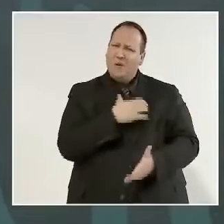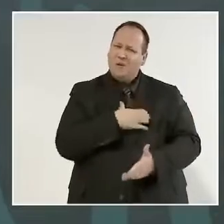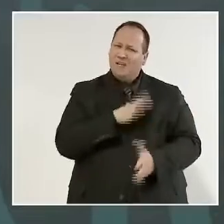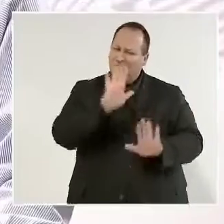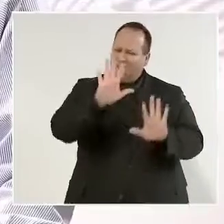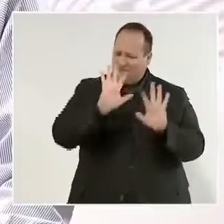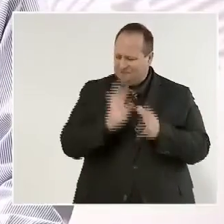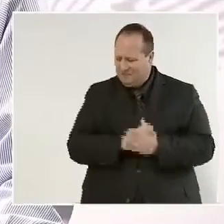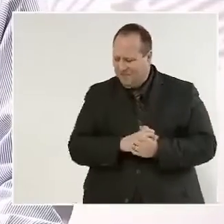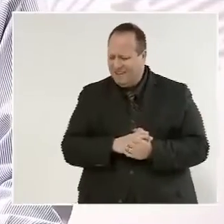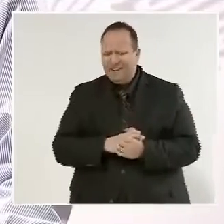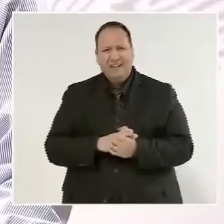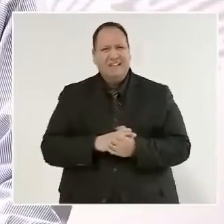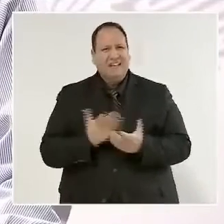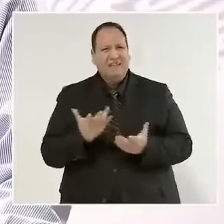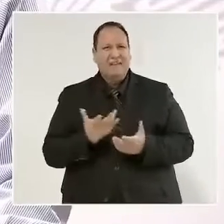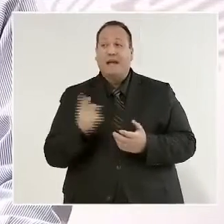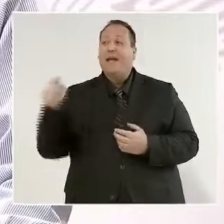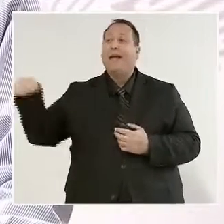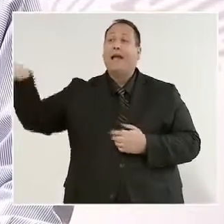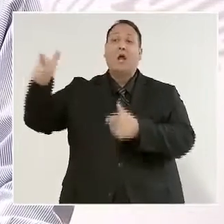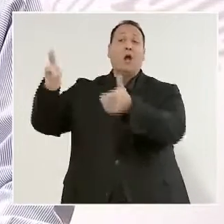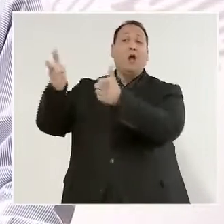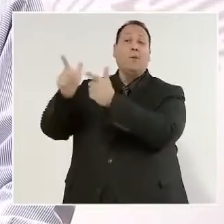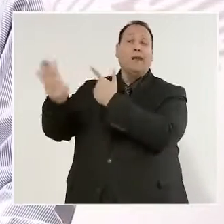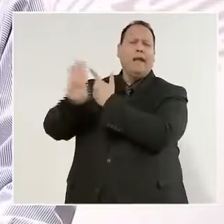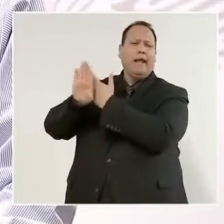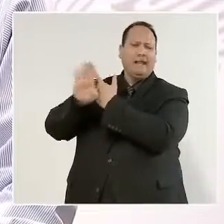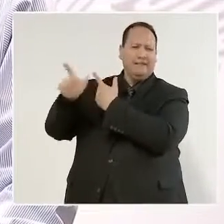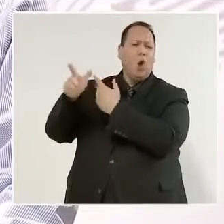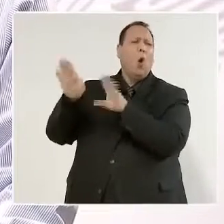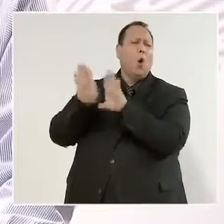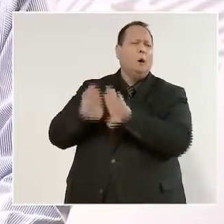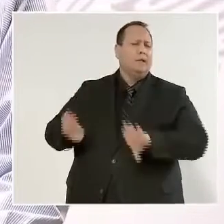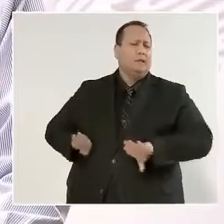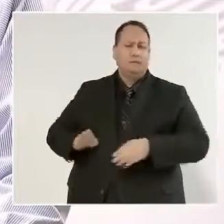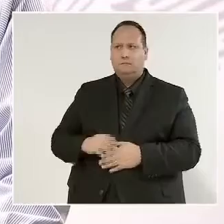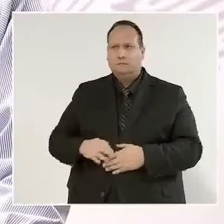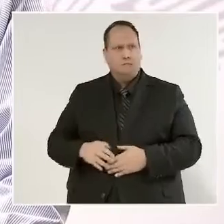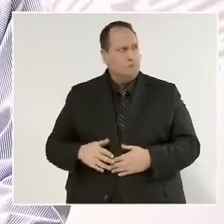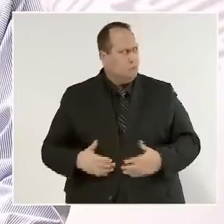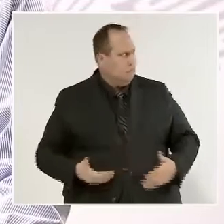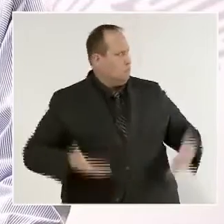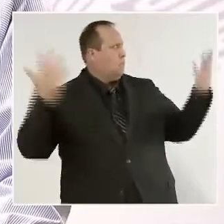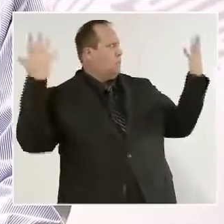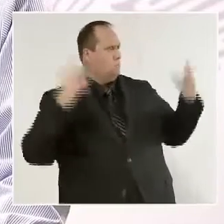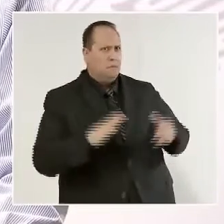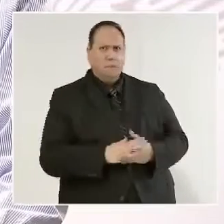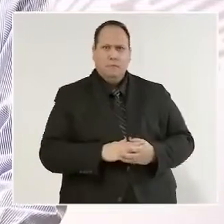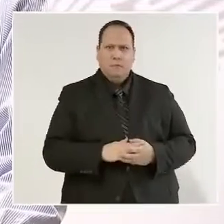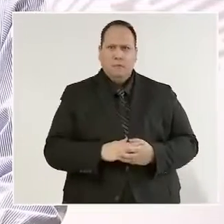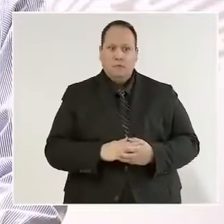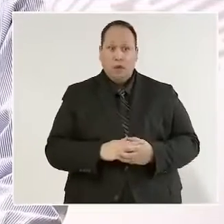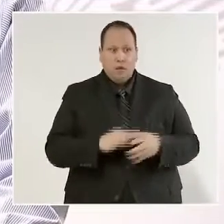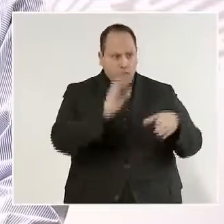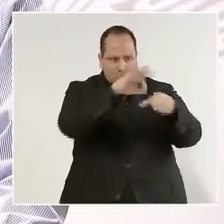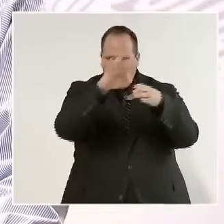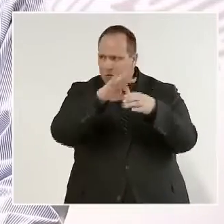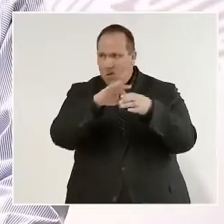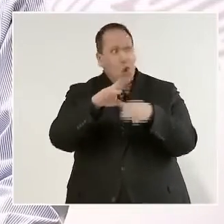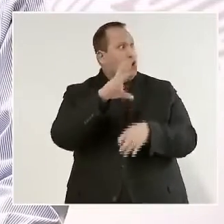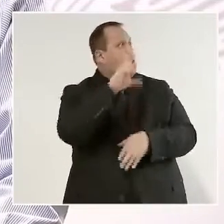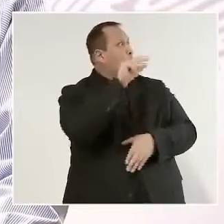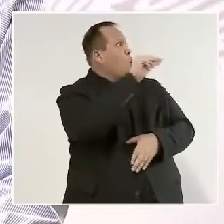son los conservadores. Se oponen a este ejercicio.